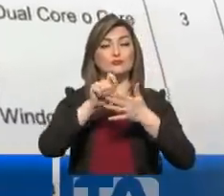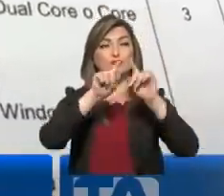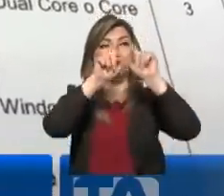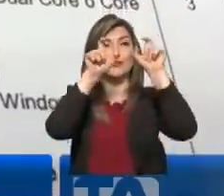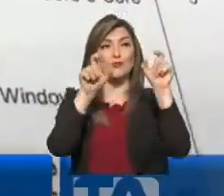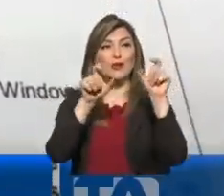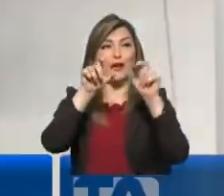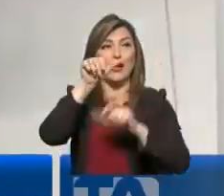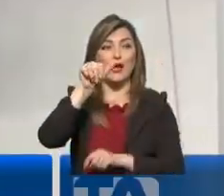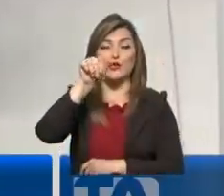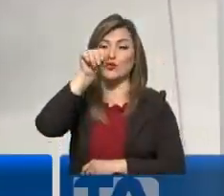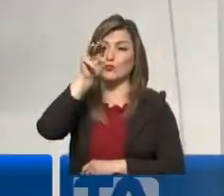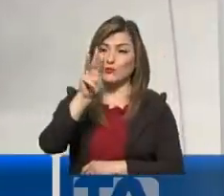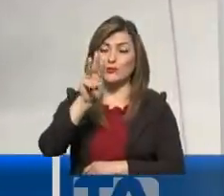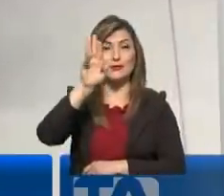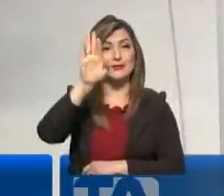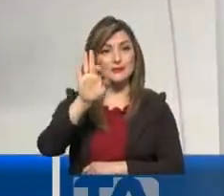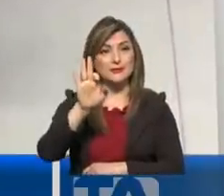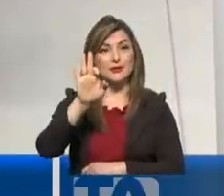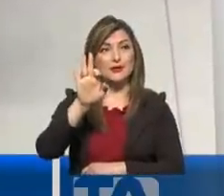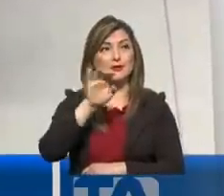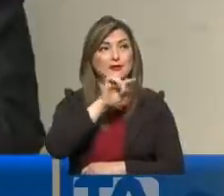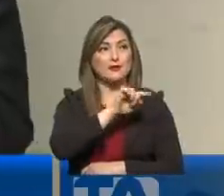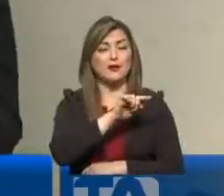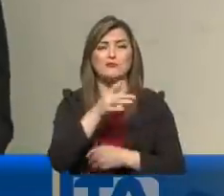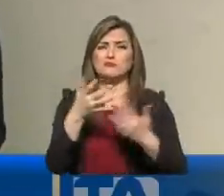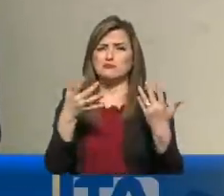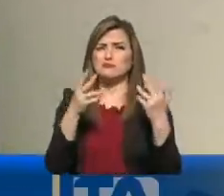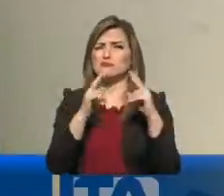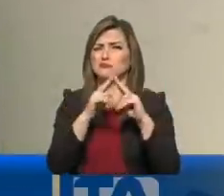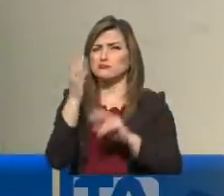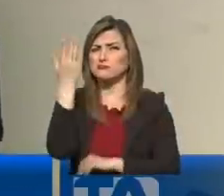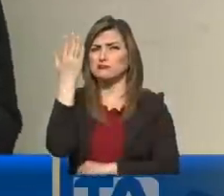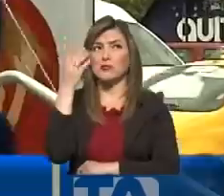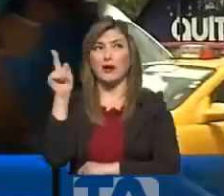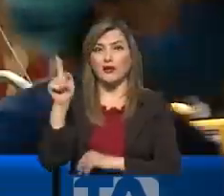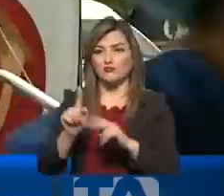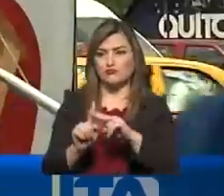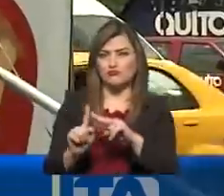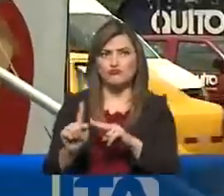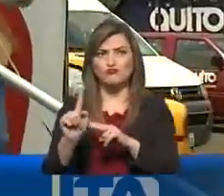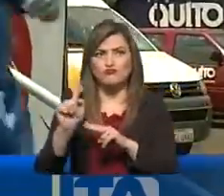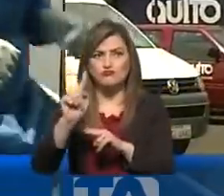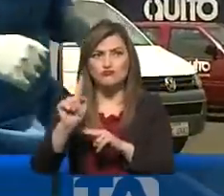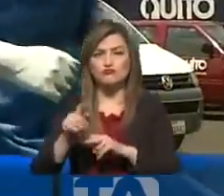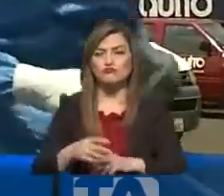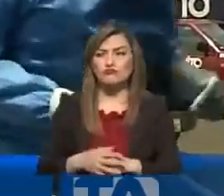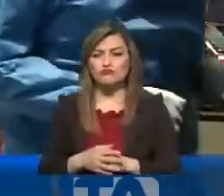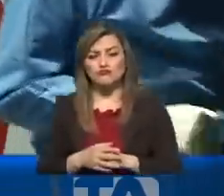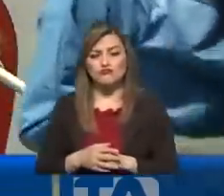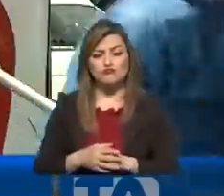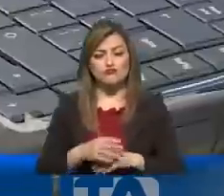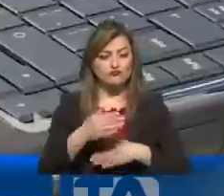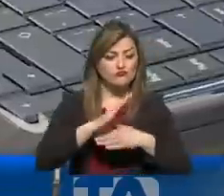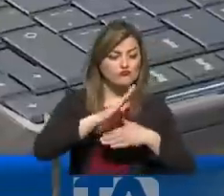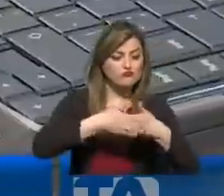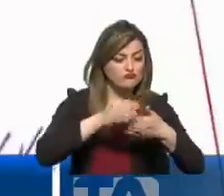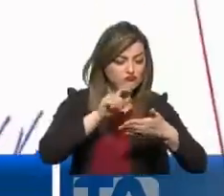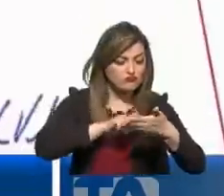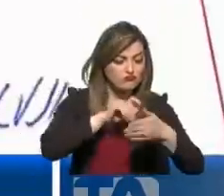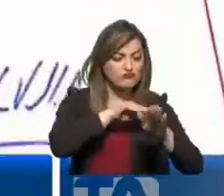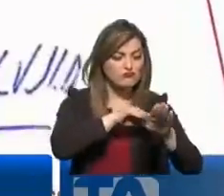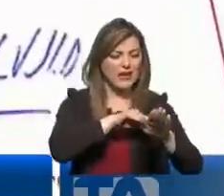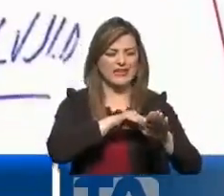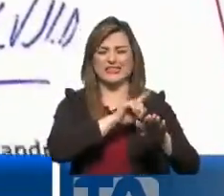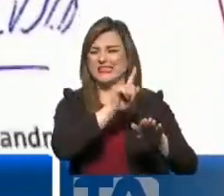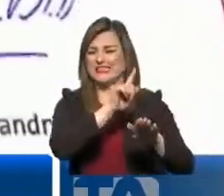quedó fuera, no era lejano al alcalde. Lenín Mantilla, aún prófugo, fue quien trazó el camino que los llevó a contratar con Salumed